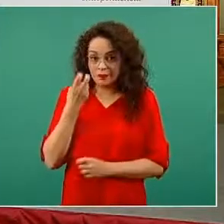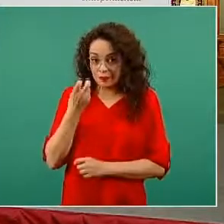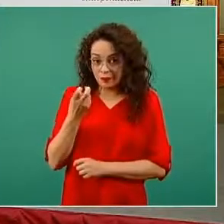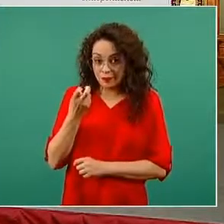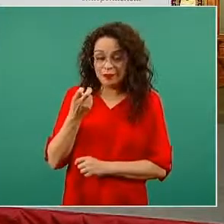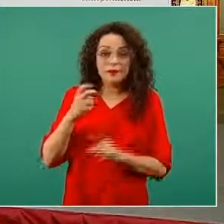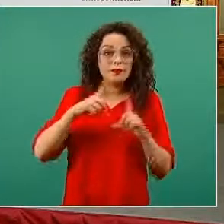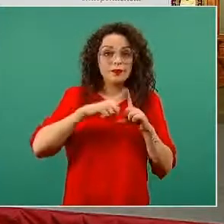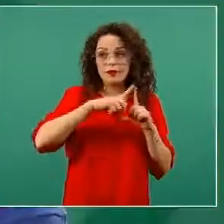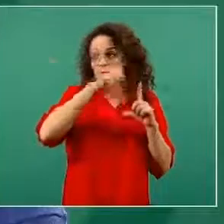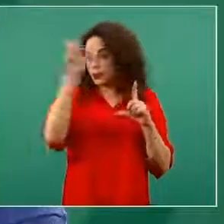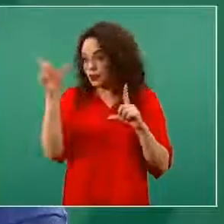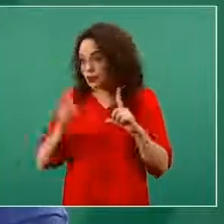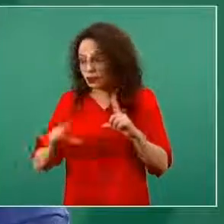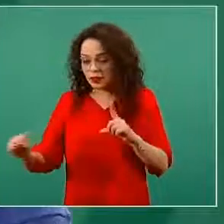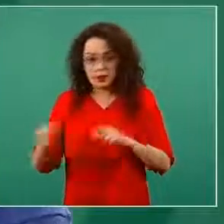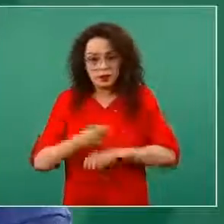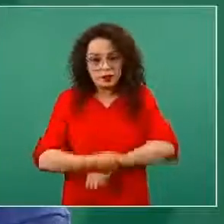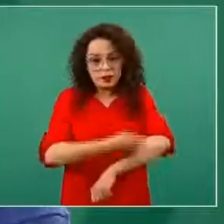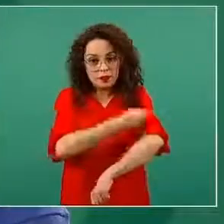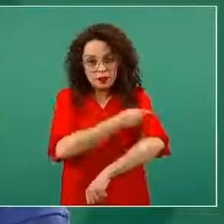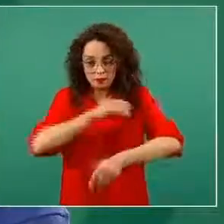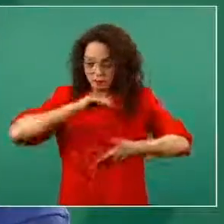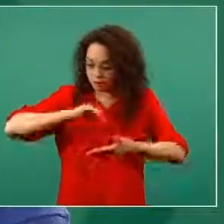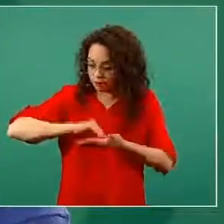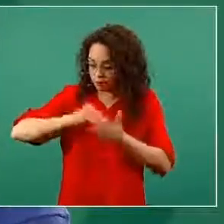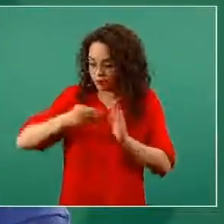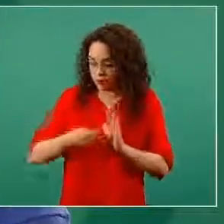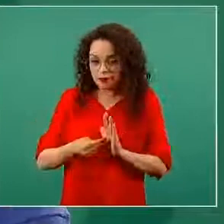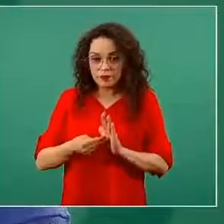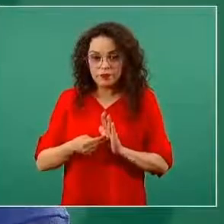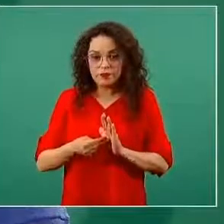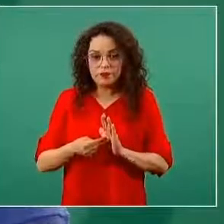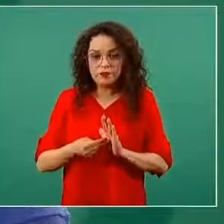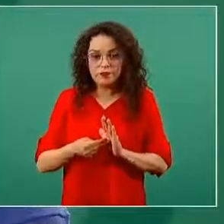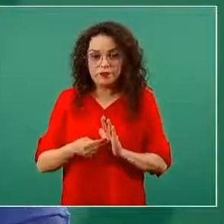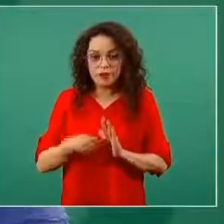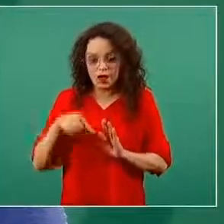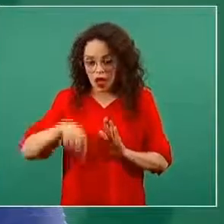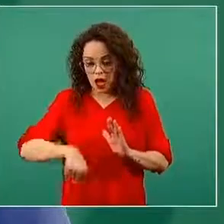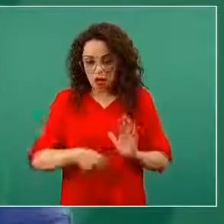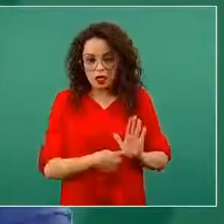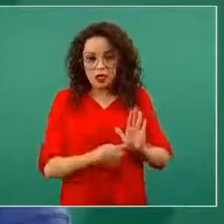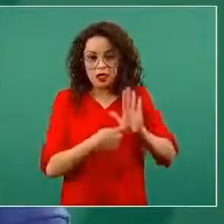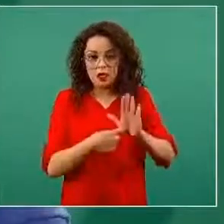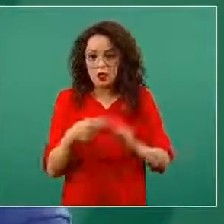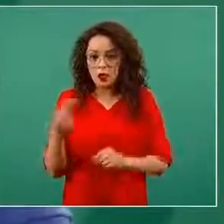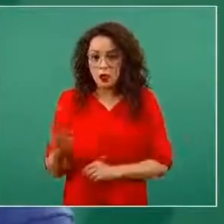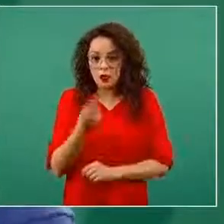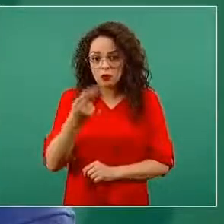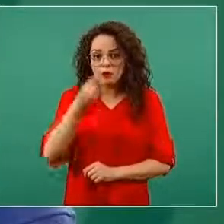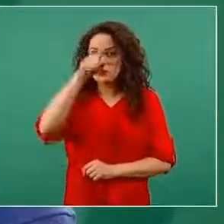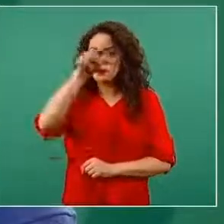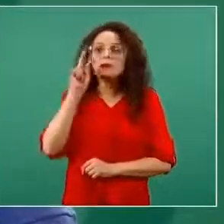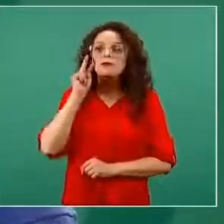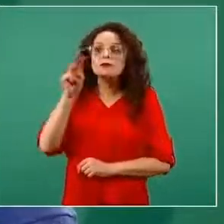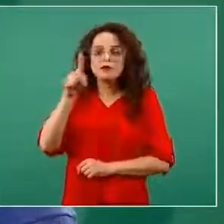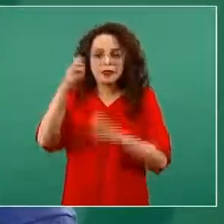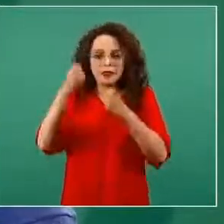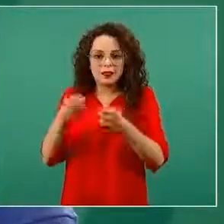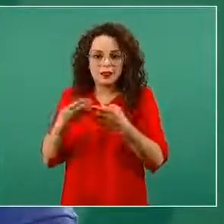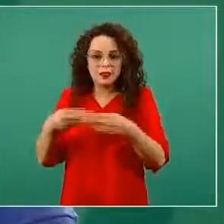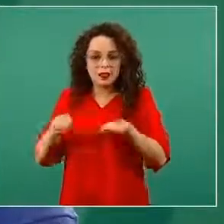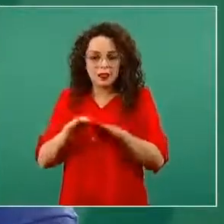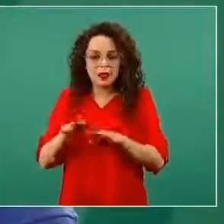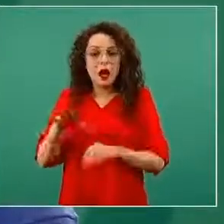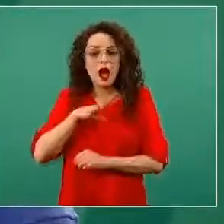estrategia nacional de vacunación que se ha presentado a ustedes en casa, se basa en